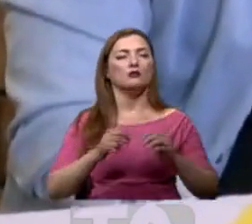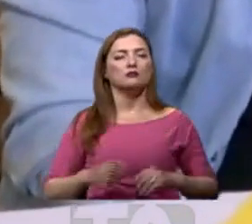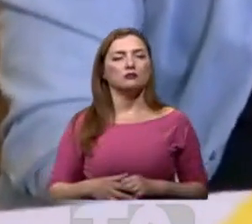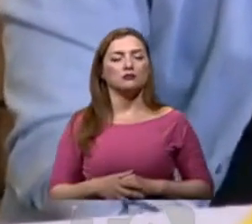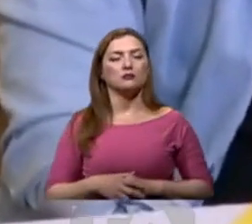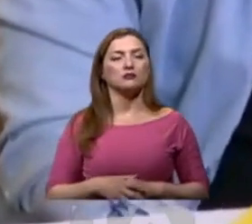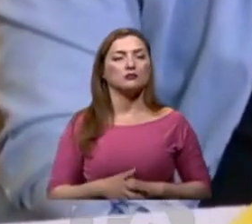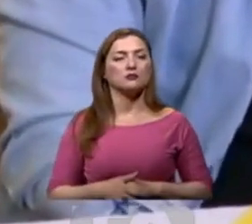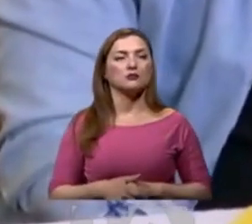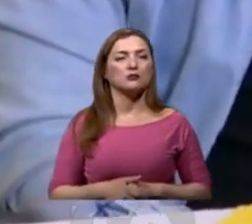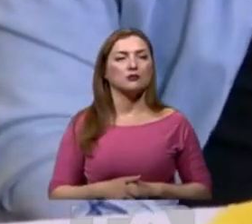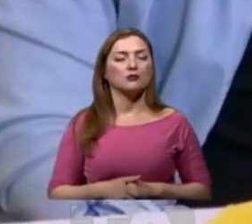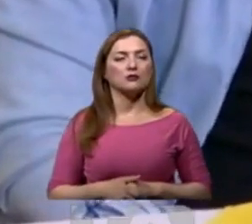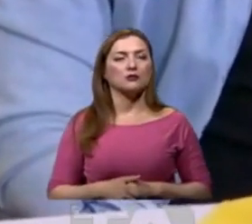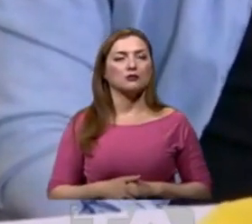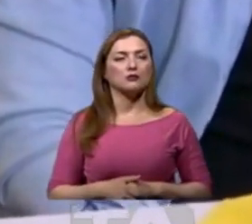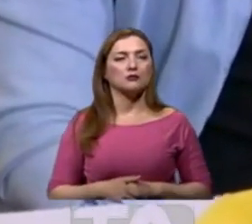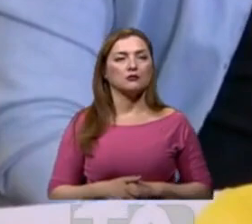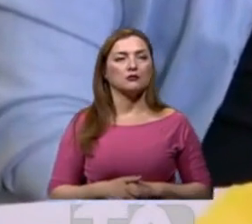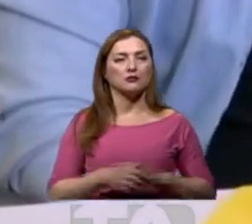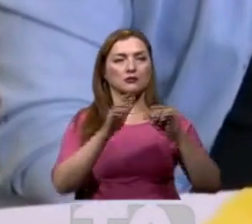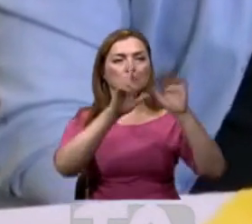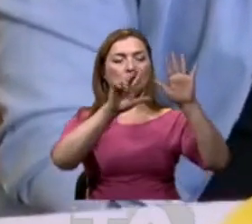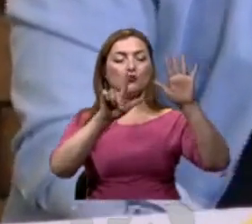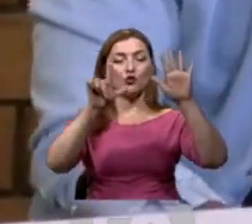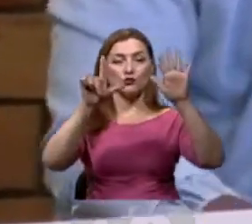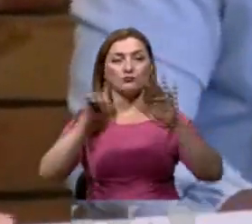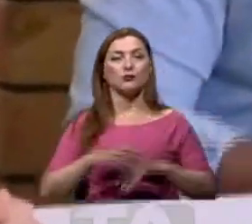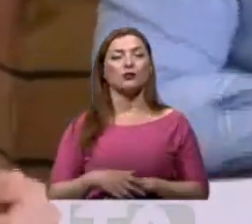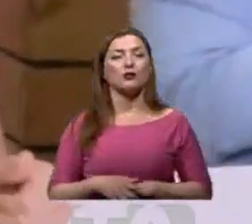ya está en pantalla, listizo para nomás mí sería para escribir. Un 8.7 sobre